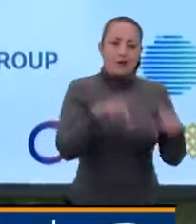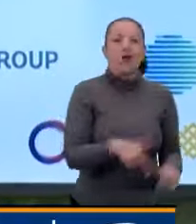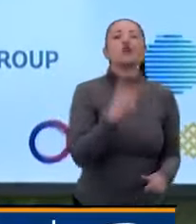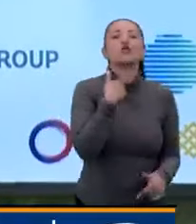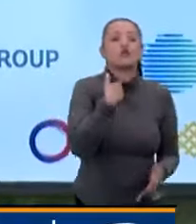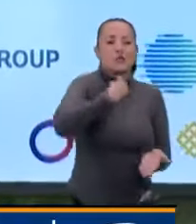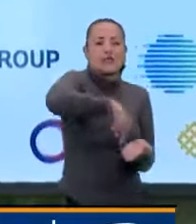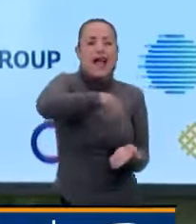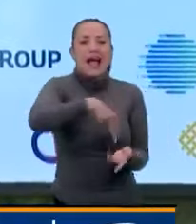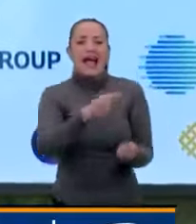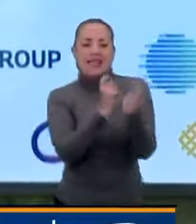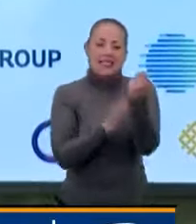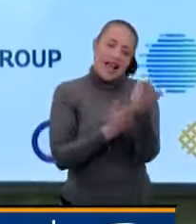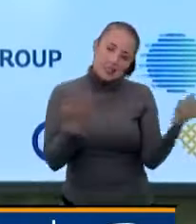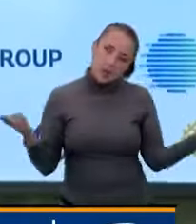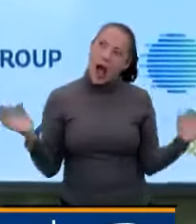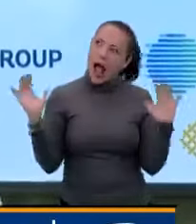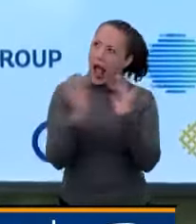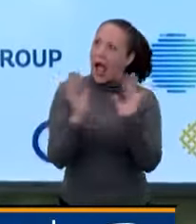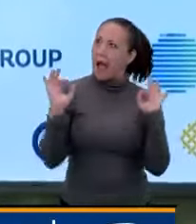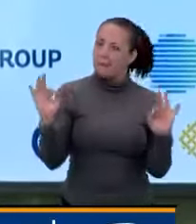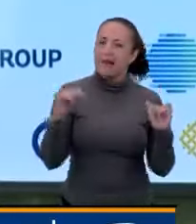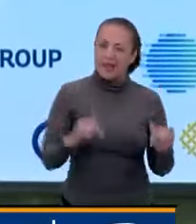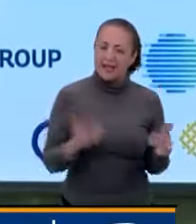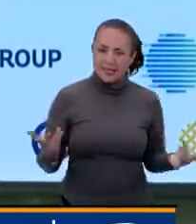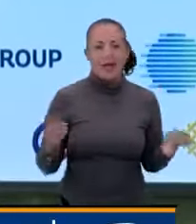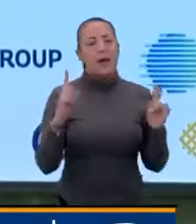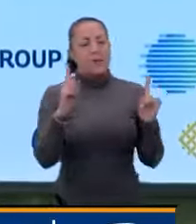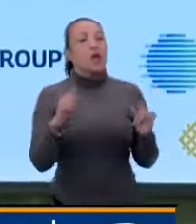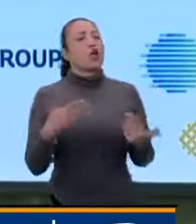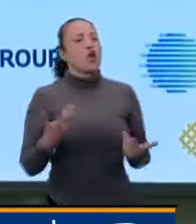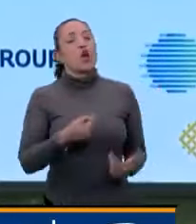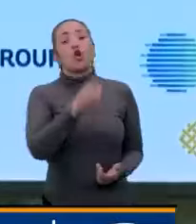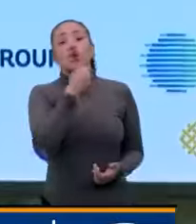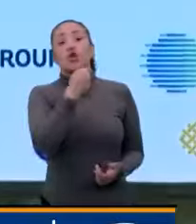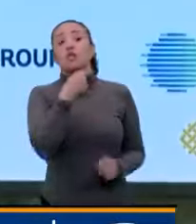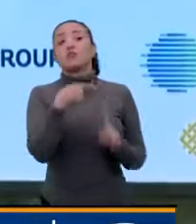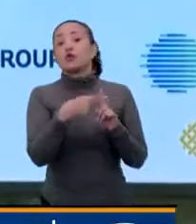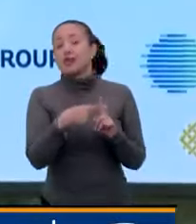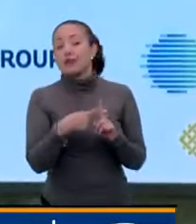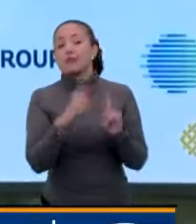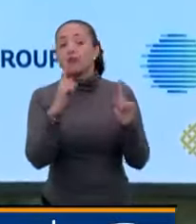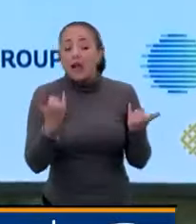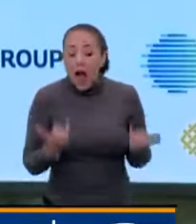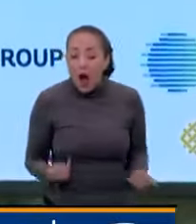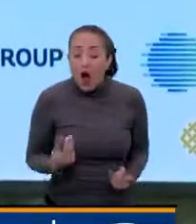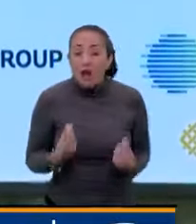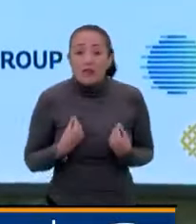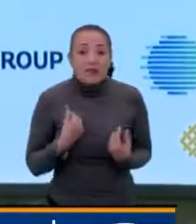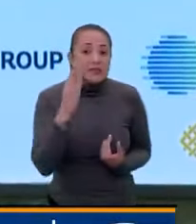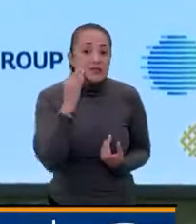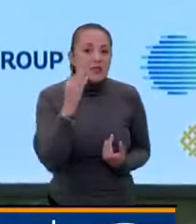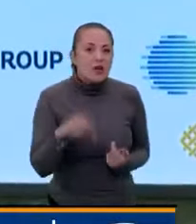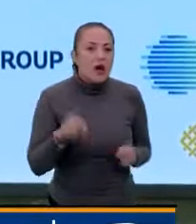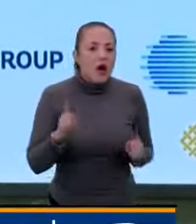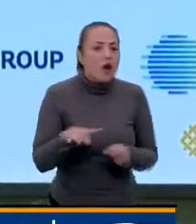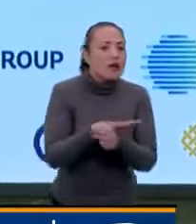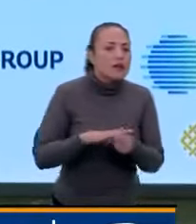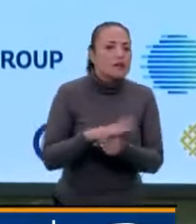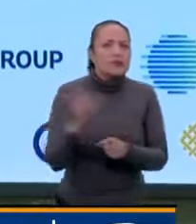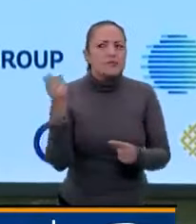bailar salsa, así que tiene sentido. En realidad, es una muy buena noticia porque ahora estamos viviendo un momento en el que estamos escuchando